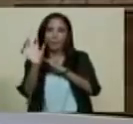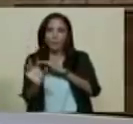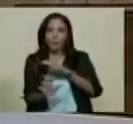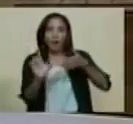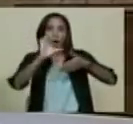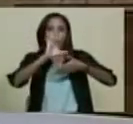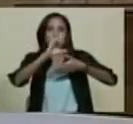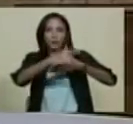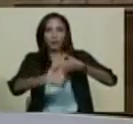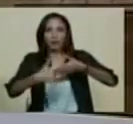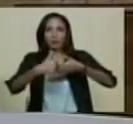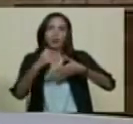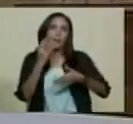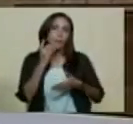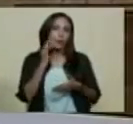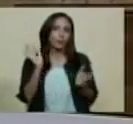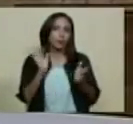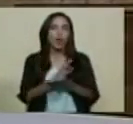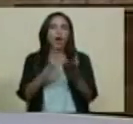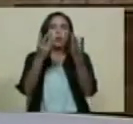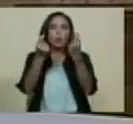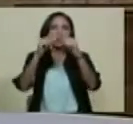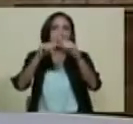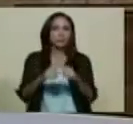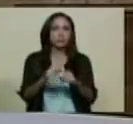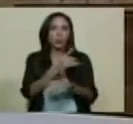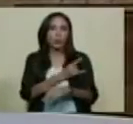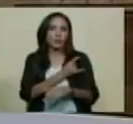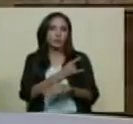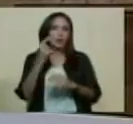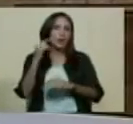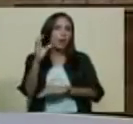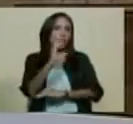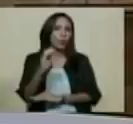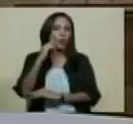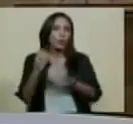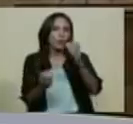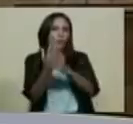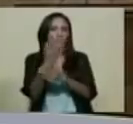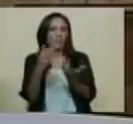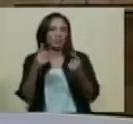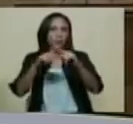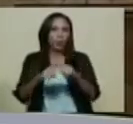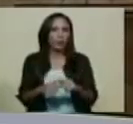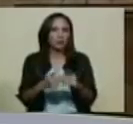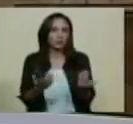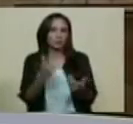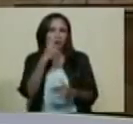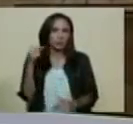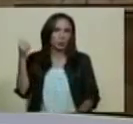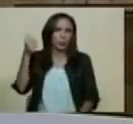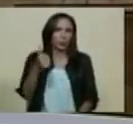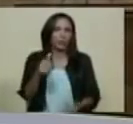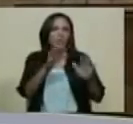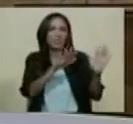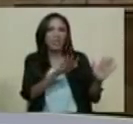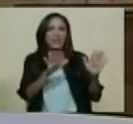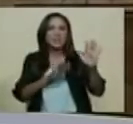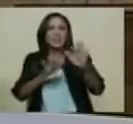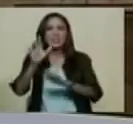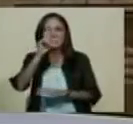Latina, ¿cuántas universidades públicas se han fundado en Colombia en estos últimos 10 años, 15, 20